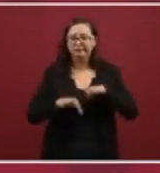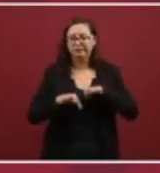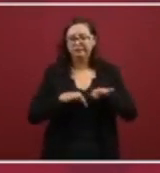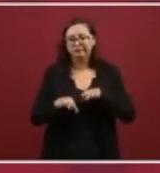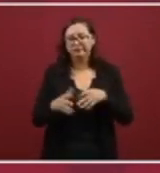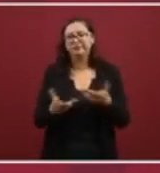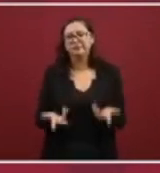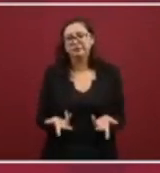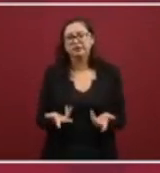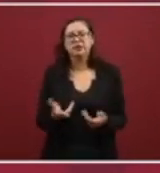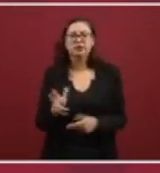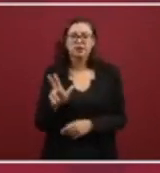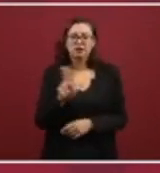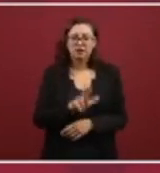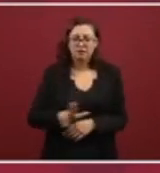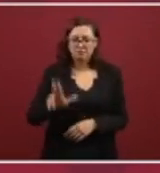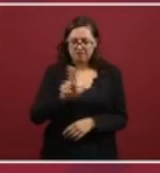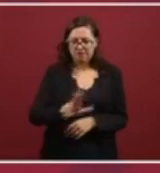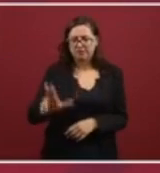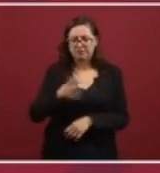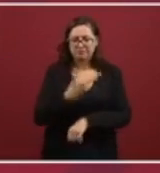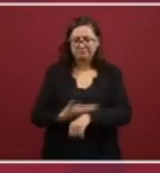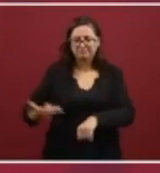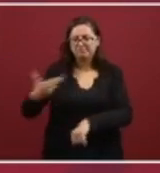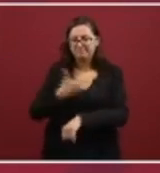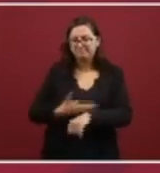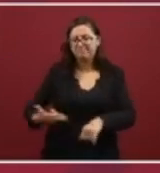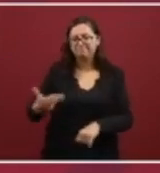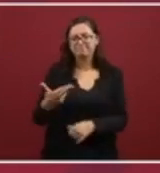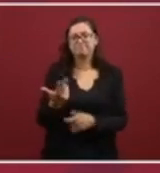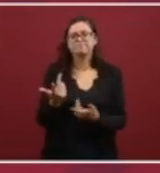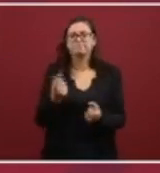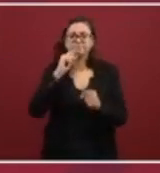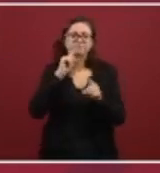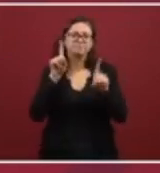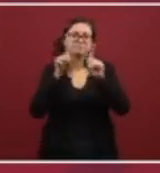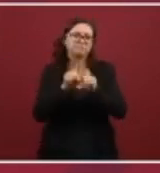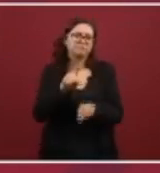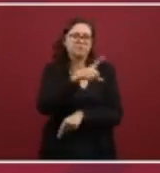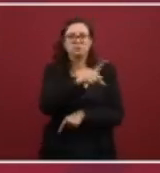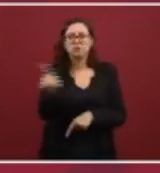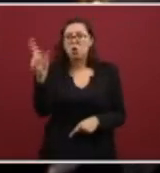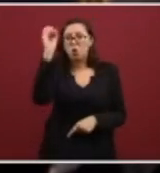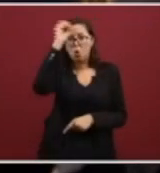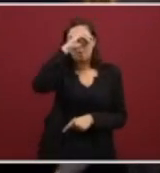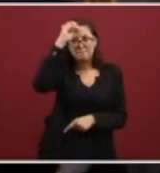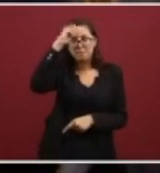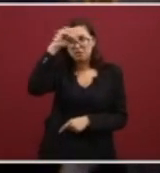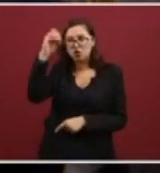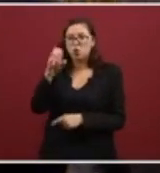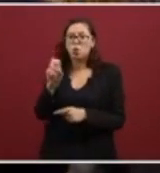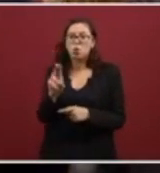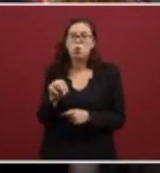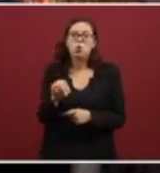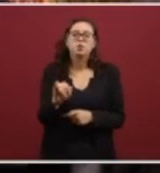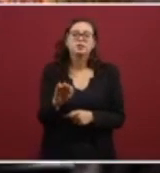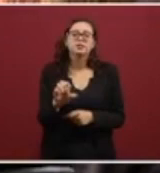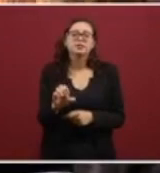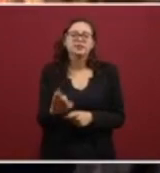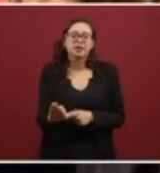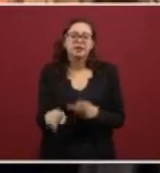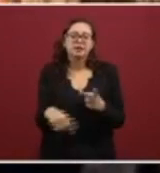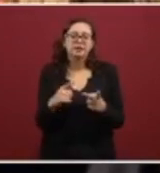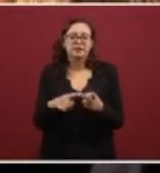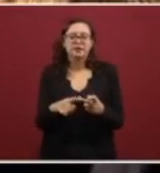esa reunión para diseñar y escuchar las mejores experiencias que ha tenido UNICEF, la Organización Internacional de